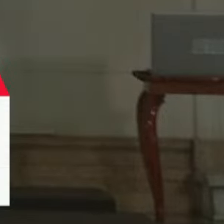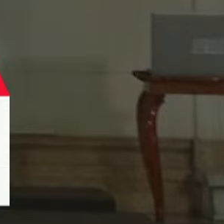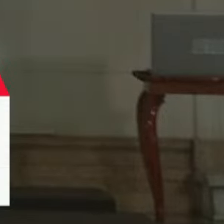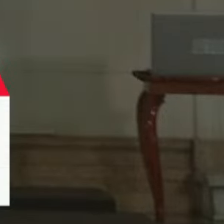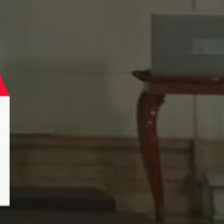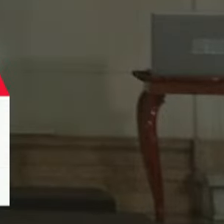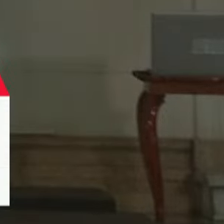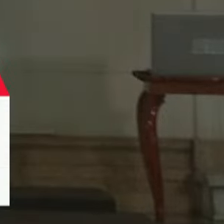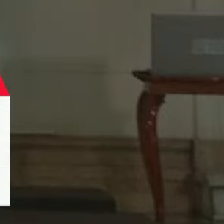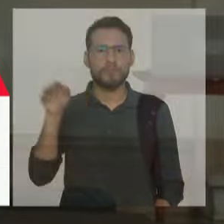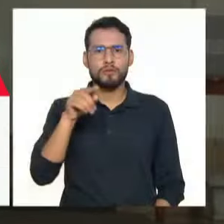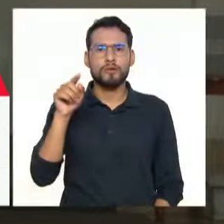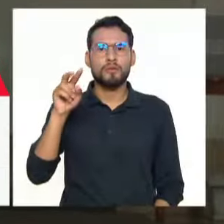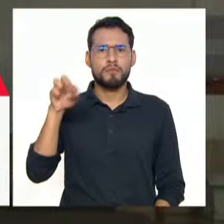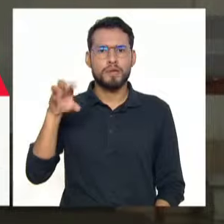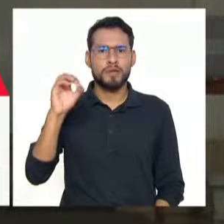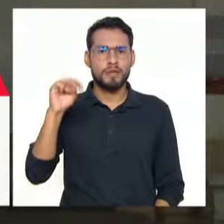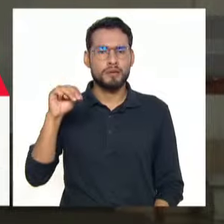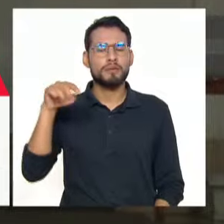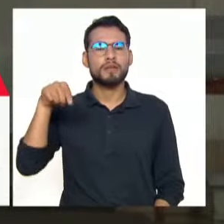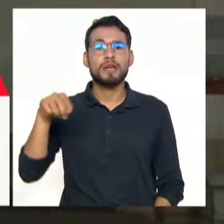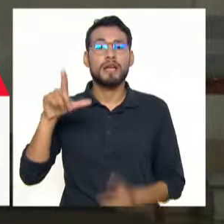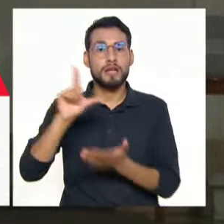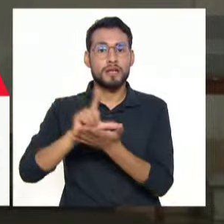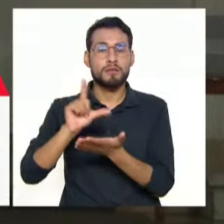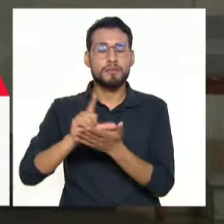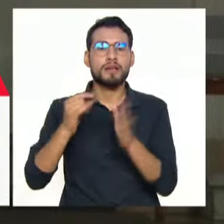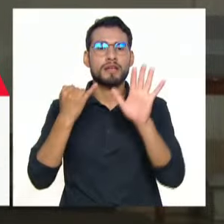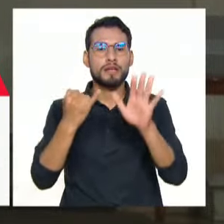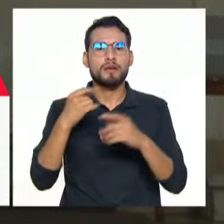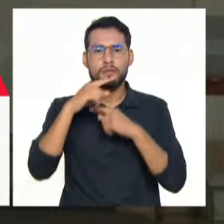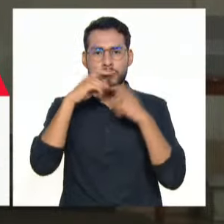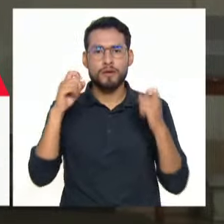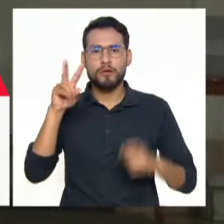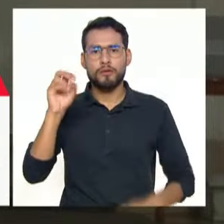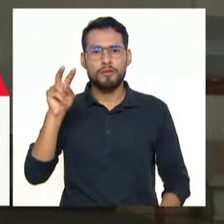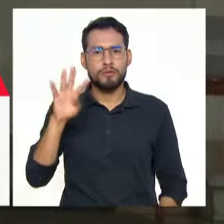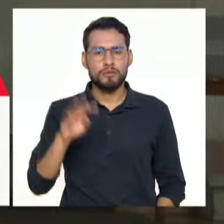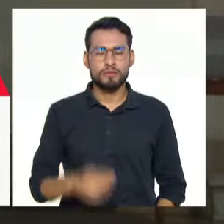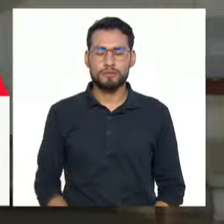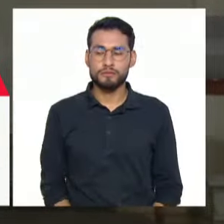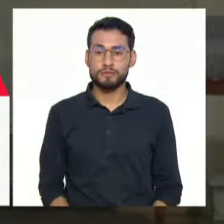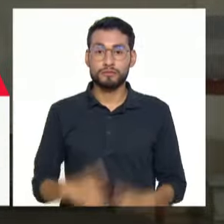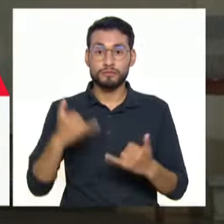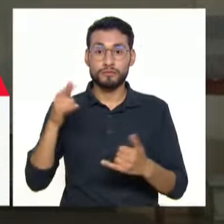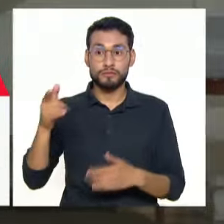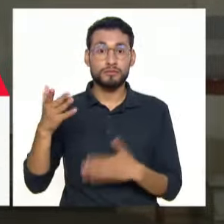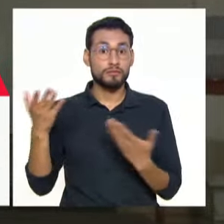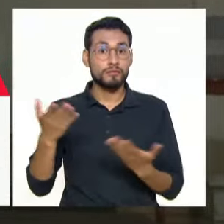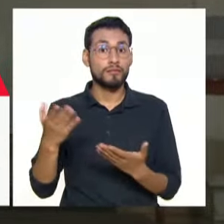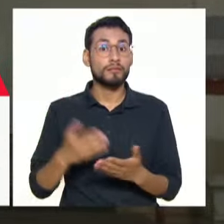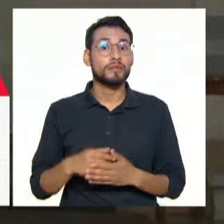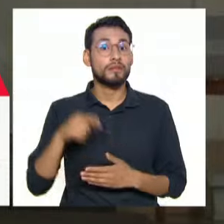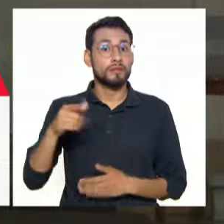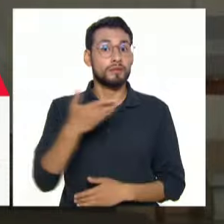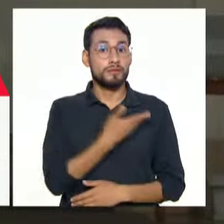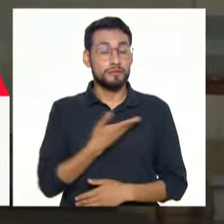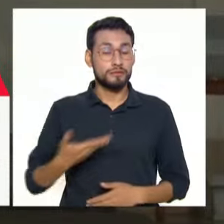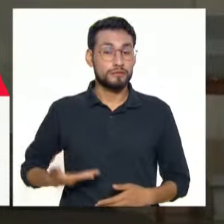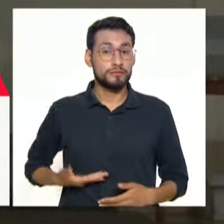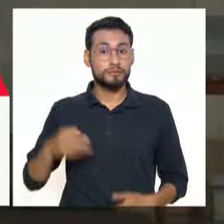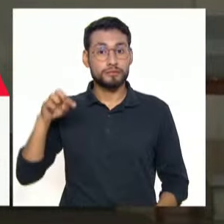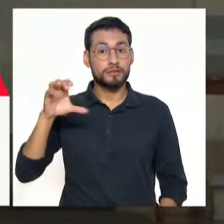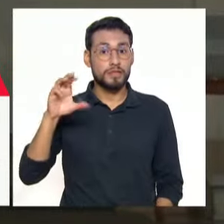060-2024-PCM. Lima, 6 de marzo de 2024. Vista la renuncia que al cargo de Presidente del Consejo